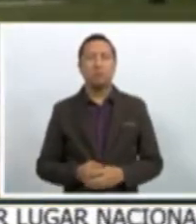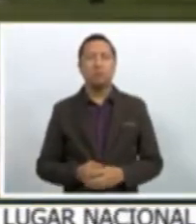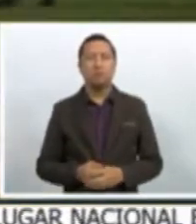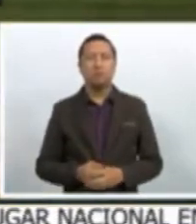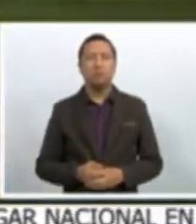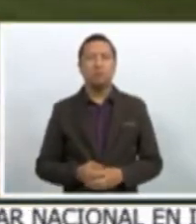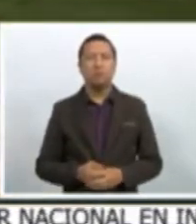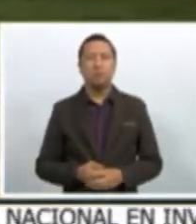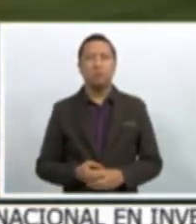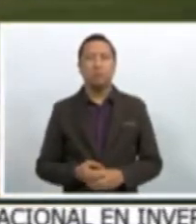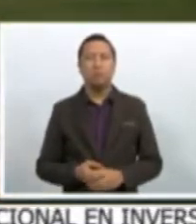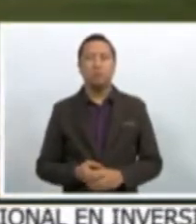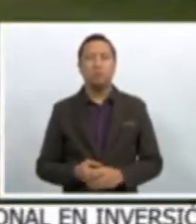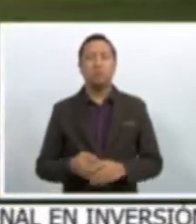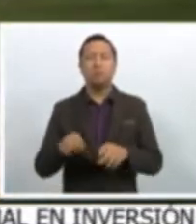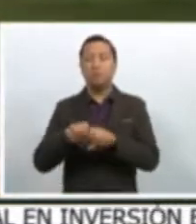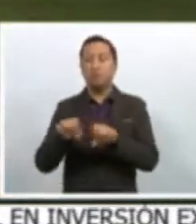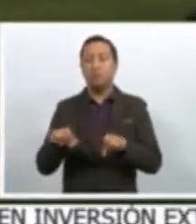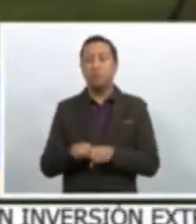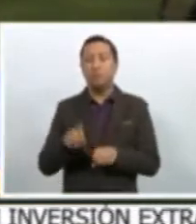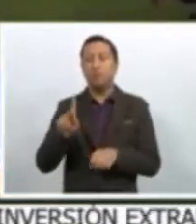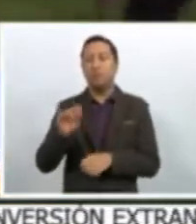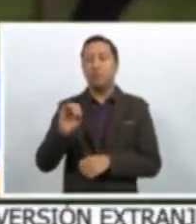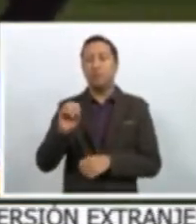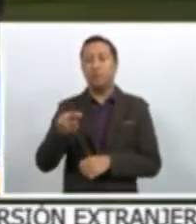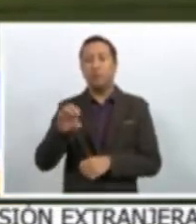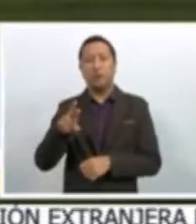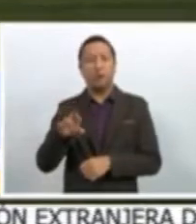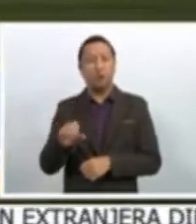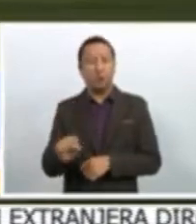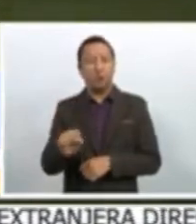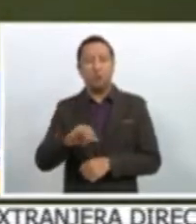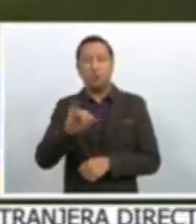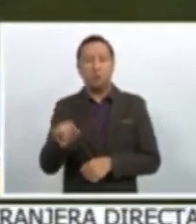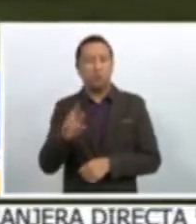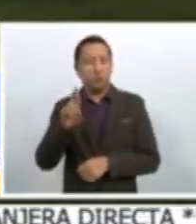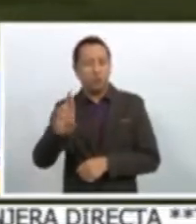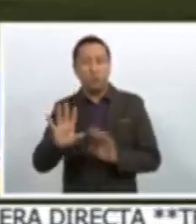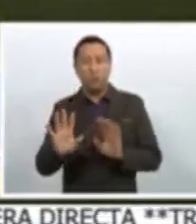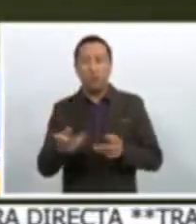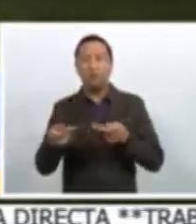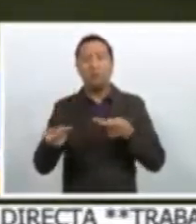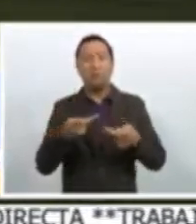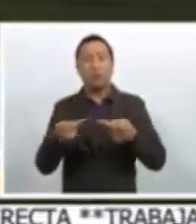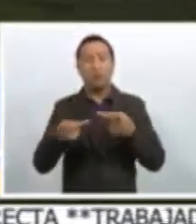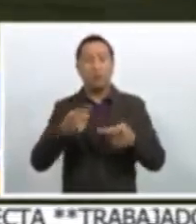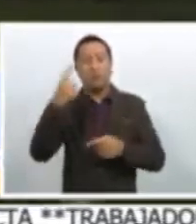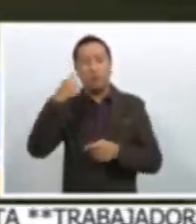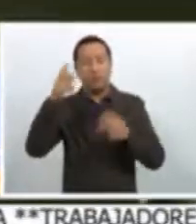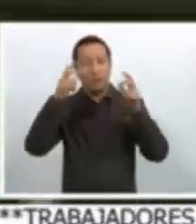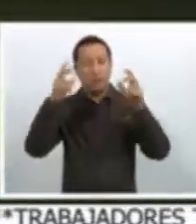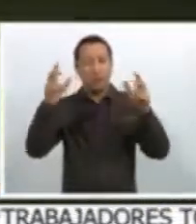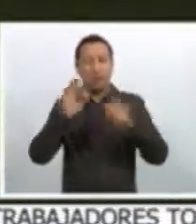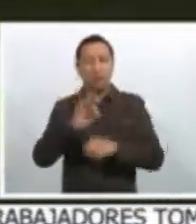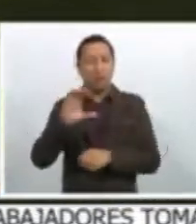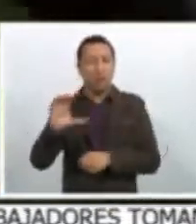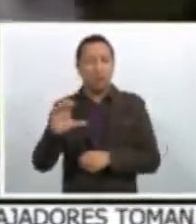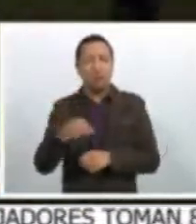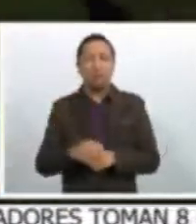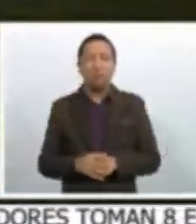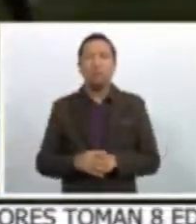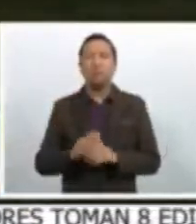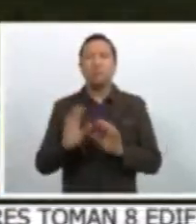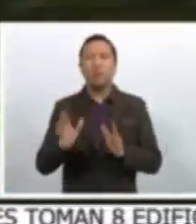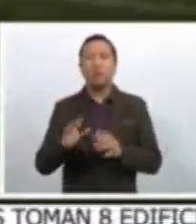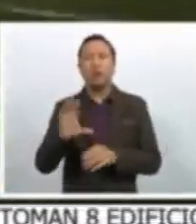Los Pioneros Juniors se declararon listos y con equipo completo para enfrentar de visita a Venados FC en el estadio Carlos Iturralde de la Blanca